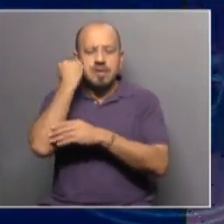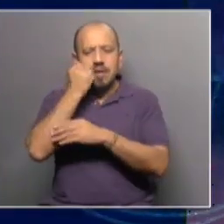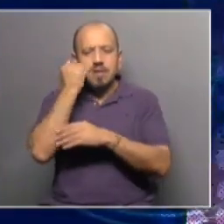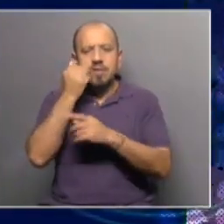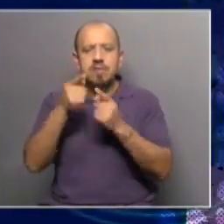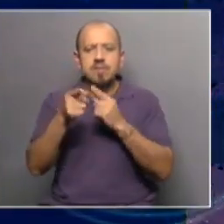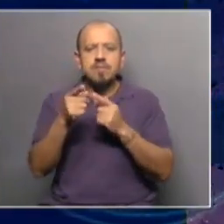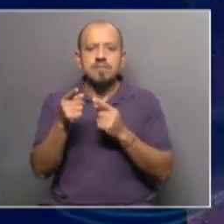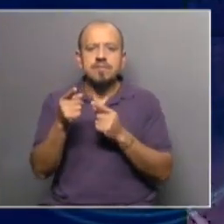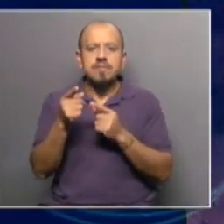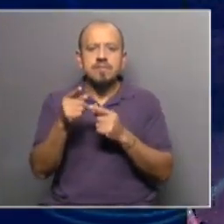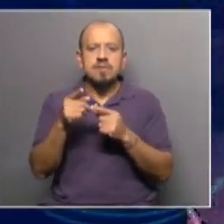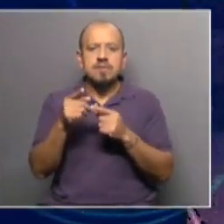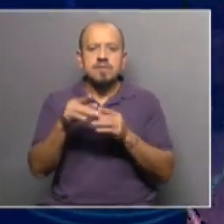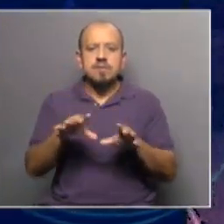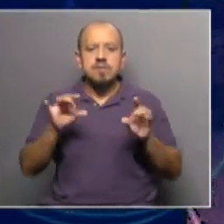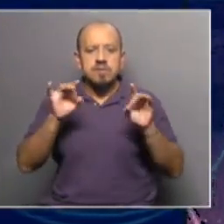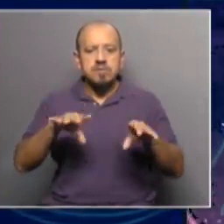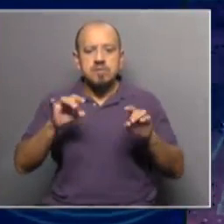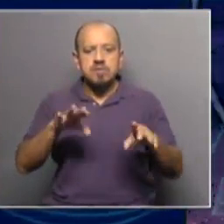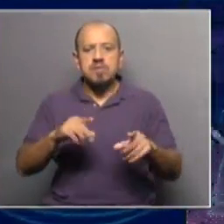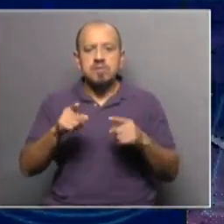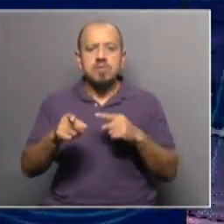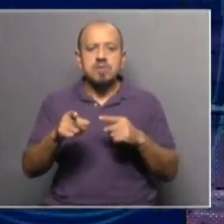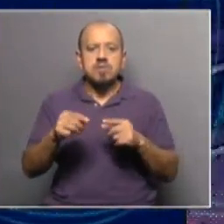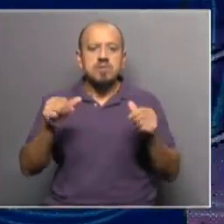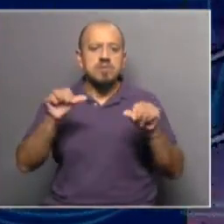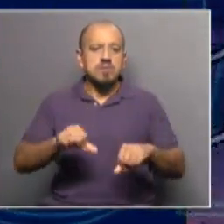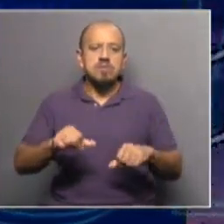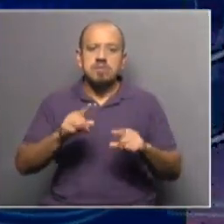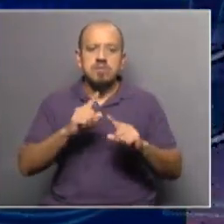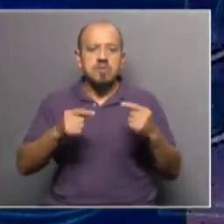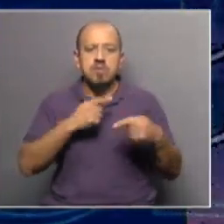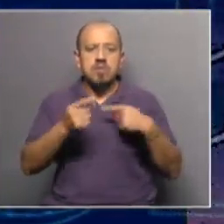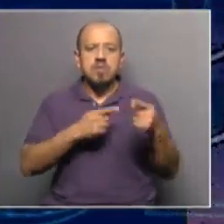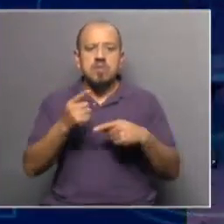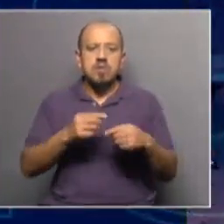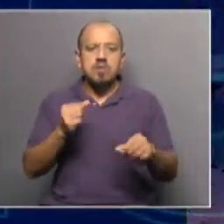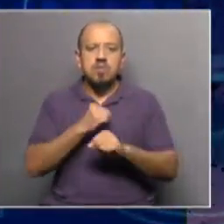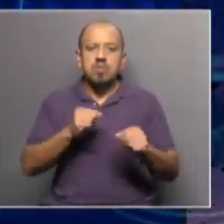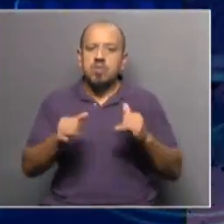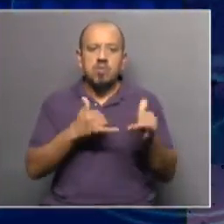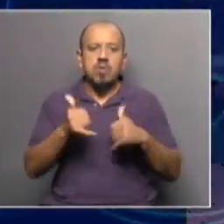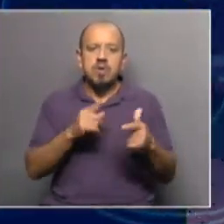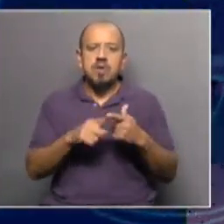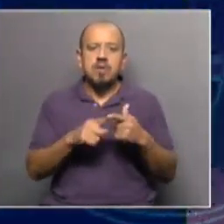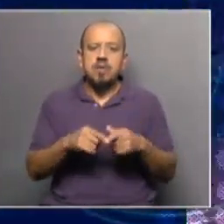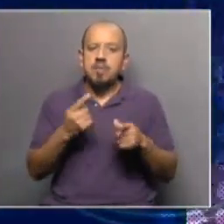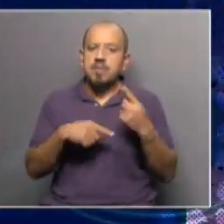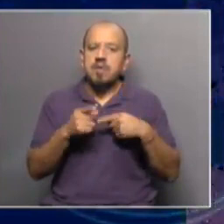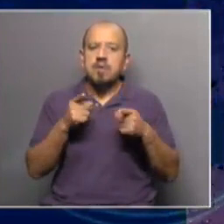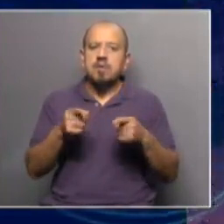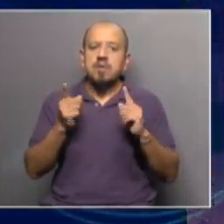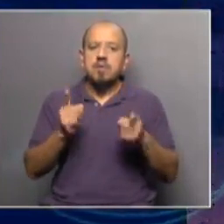que se sumó, quedó su carrera completamente claro, hundida, nunca más pudo jugar ni nada, pero eso